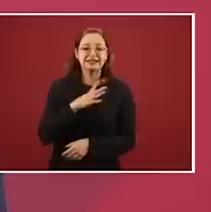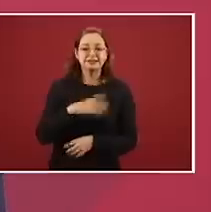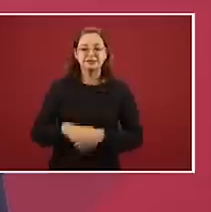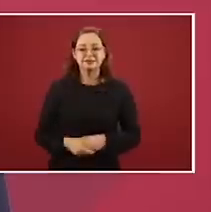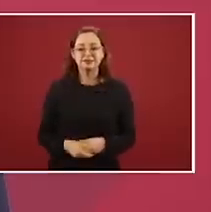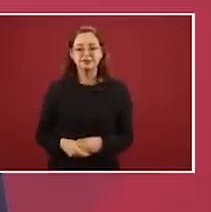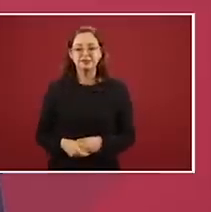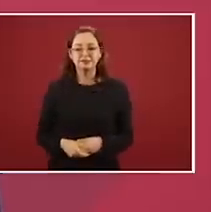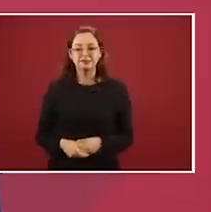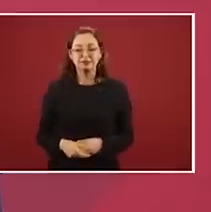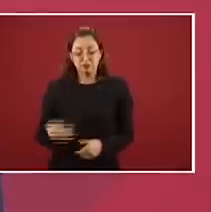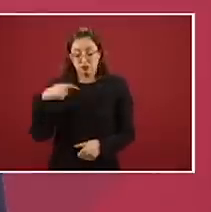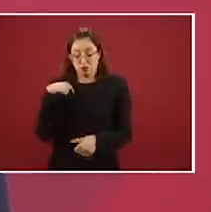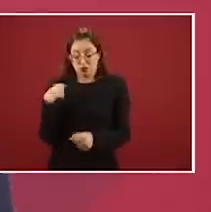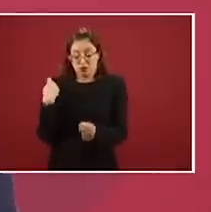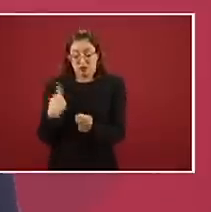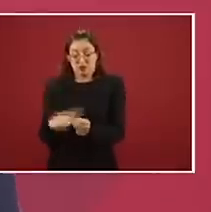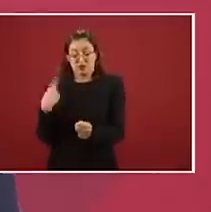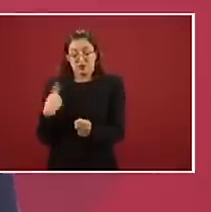Si yo estoy enfermo,